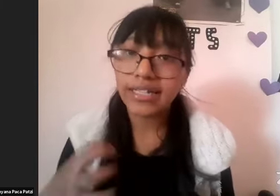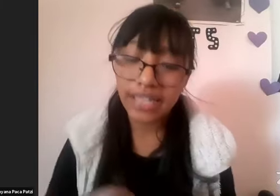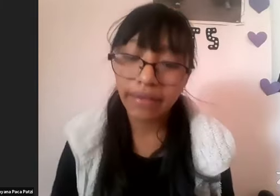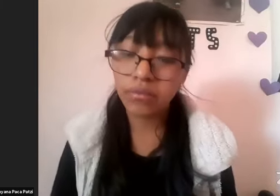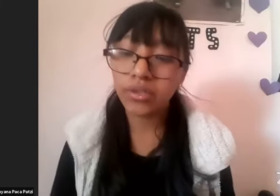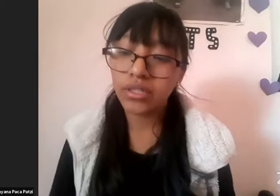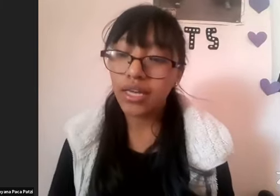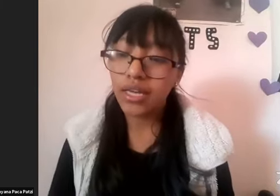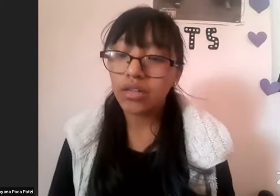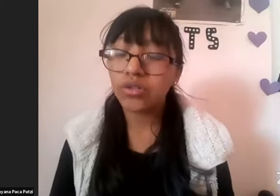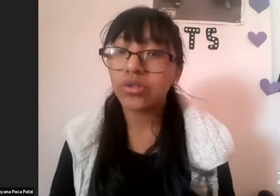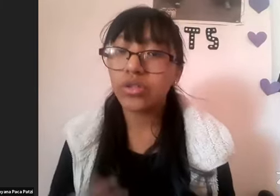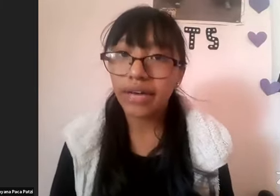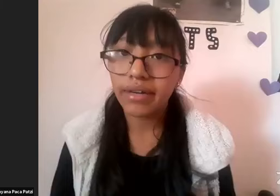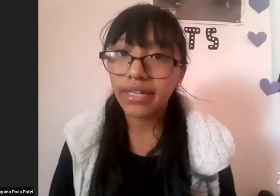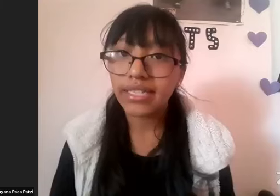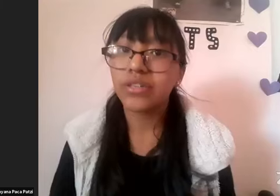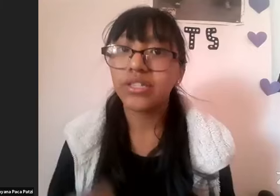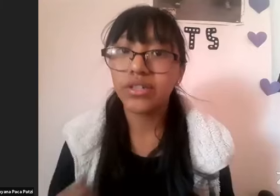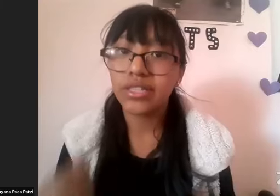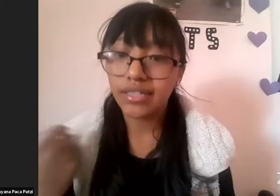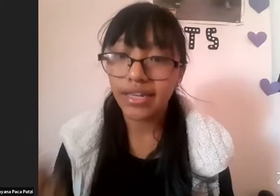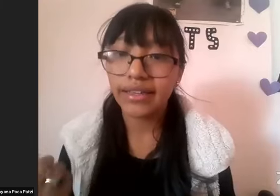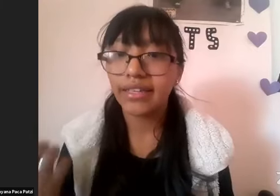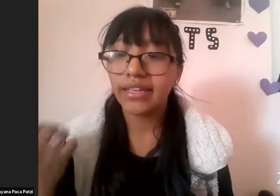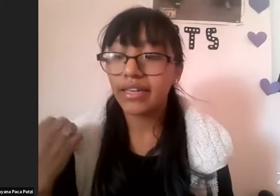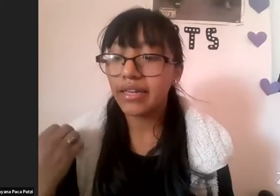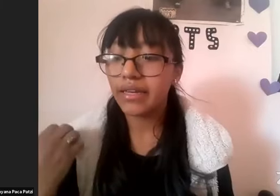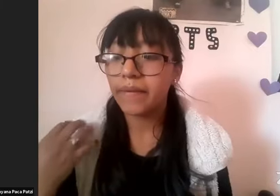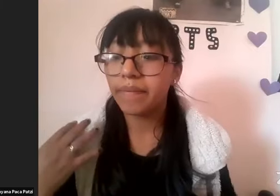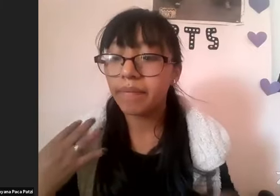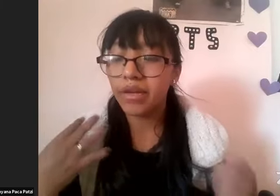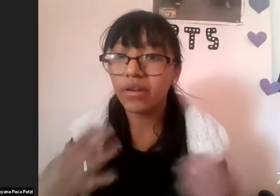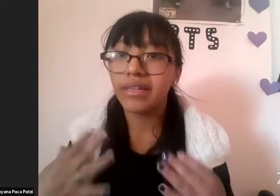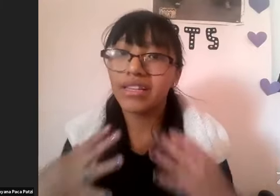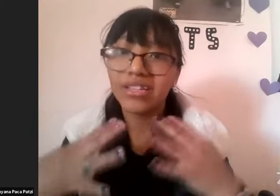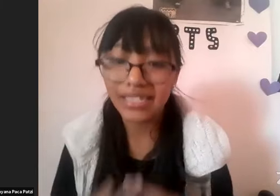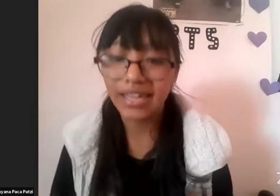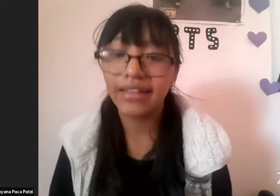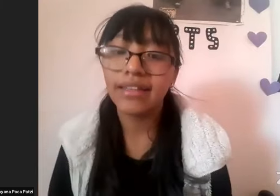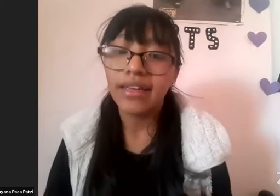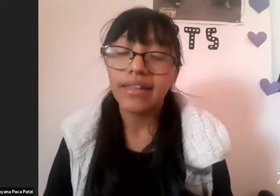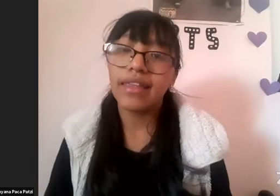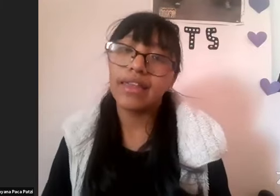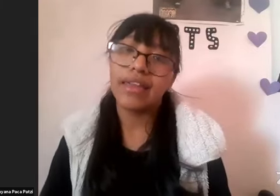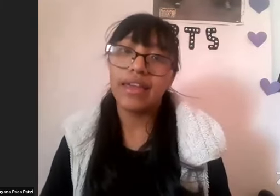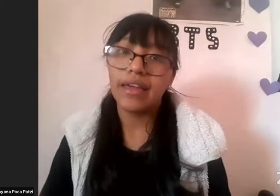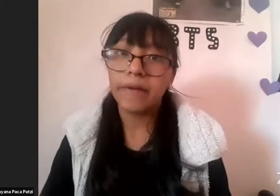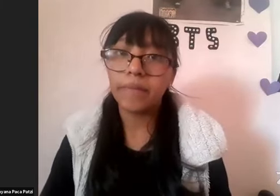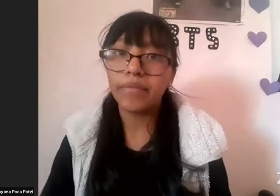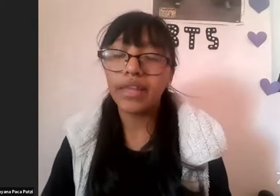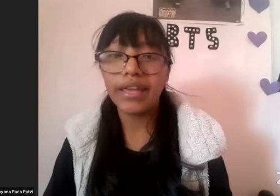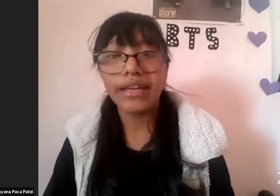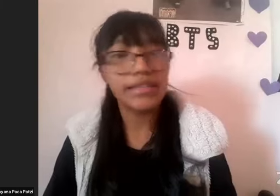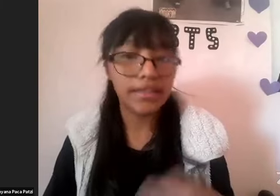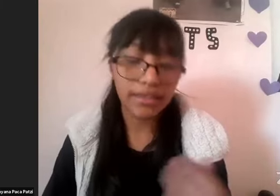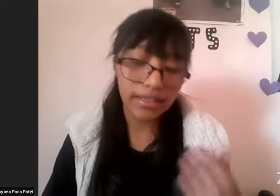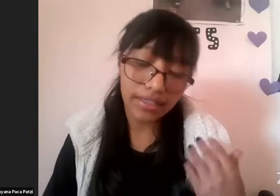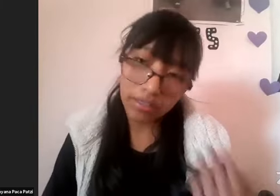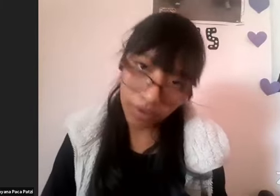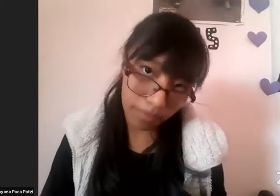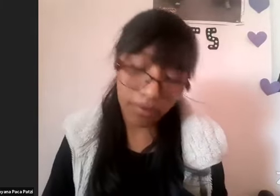organizábamos nos contaban situaciones eran y mayormente nos decían de que tenían